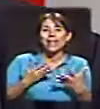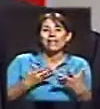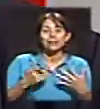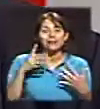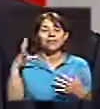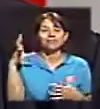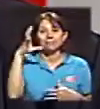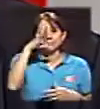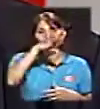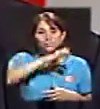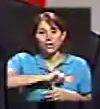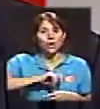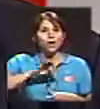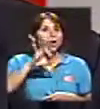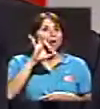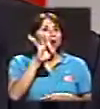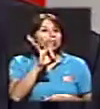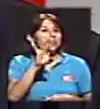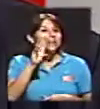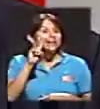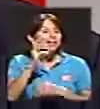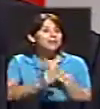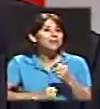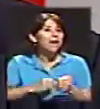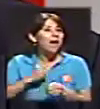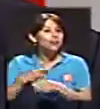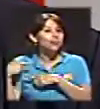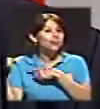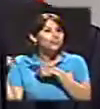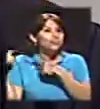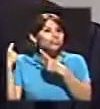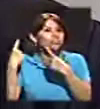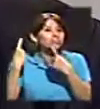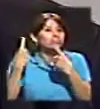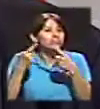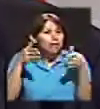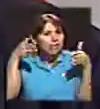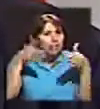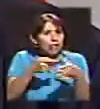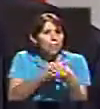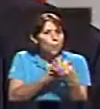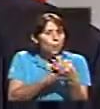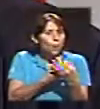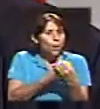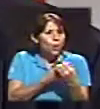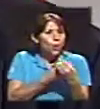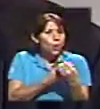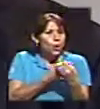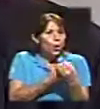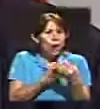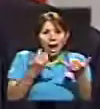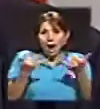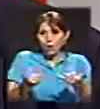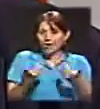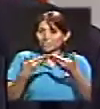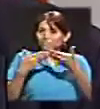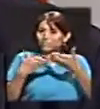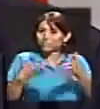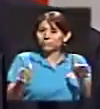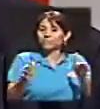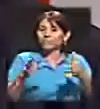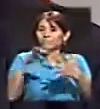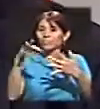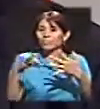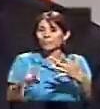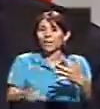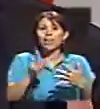años de monopolio, que viene, donde viene la apertura, pues hay que ordenar muchas cosas, ¿va? Incluso